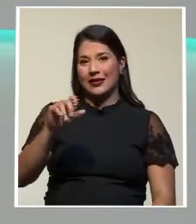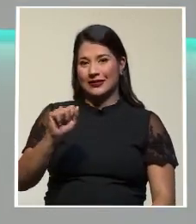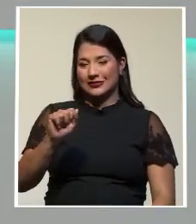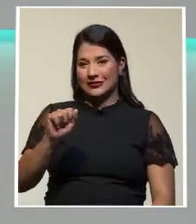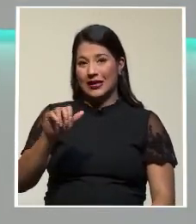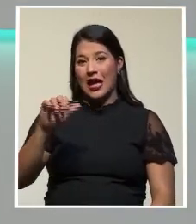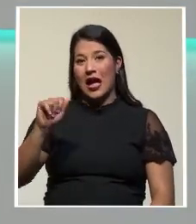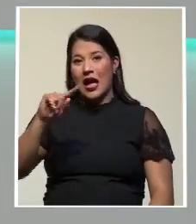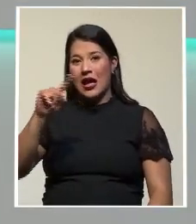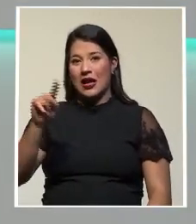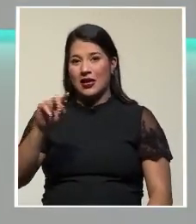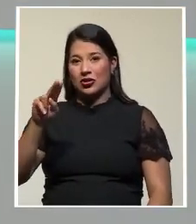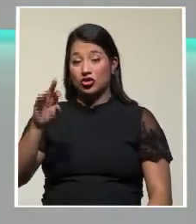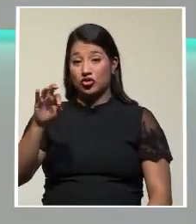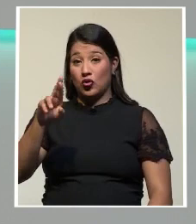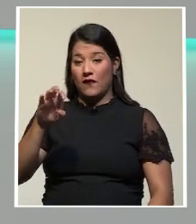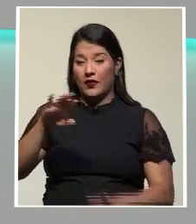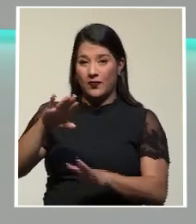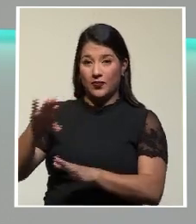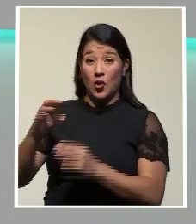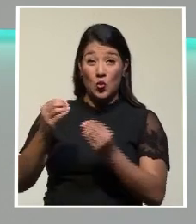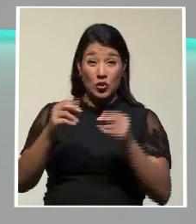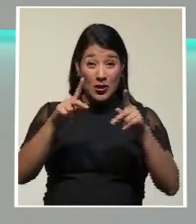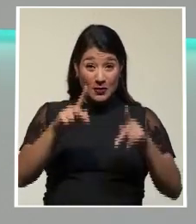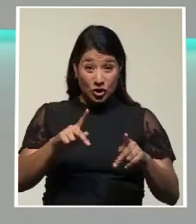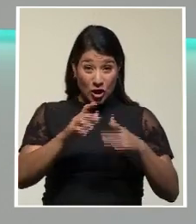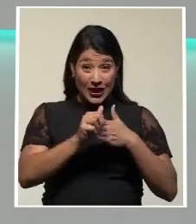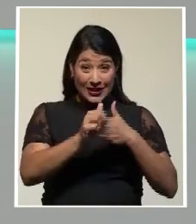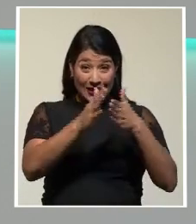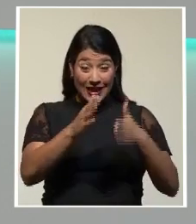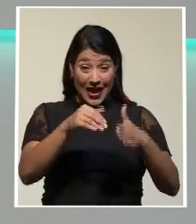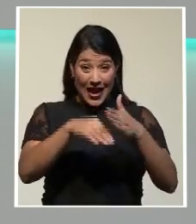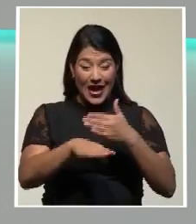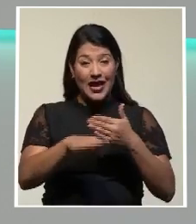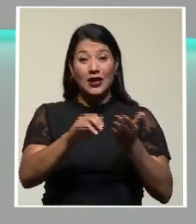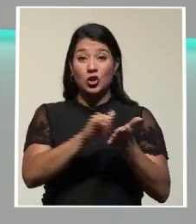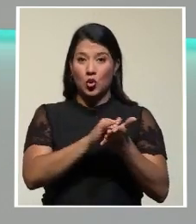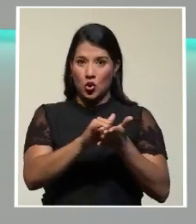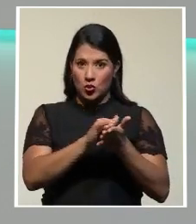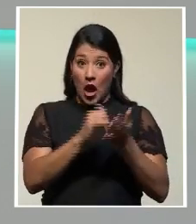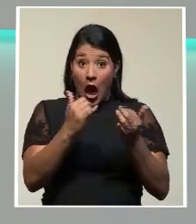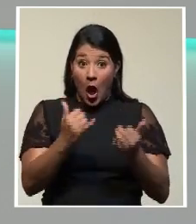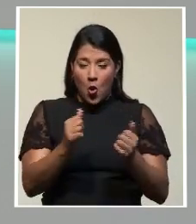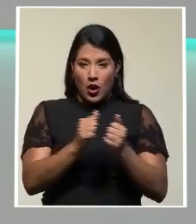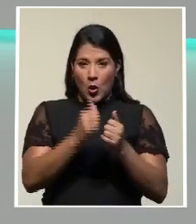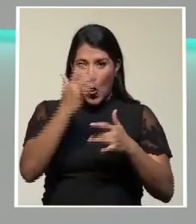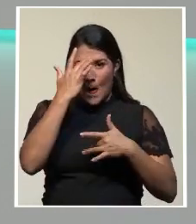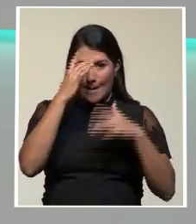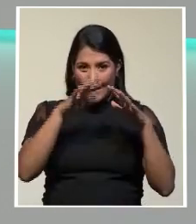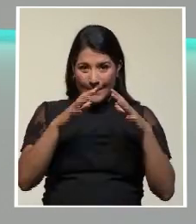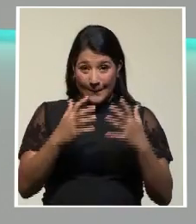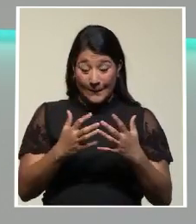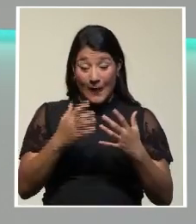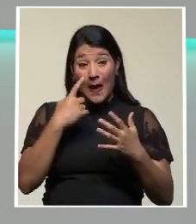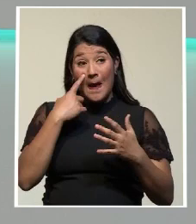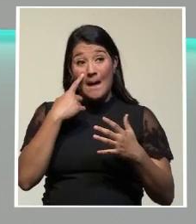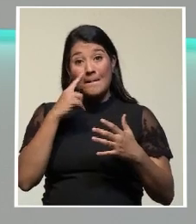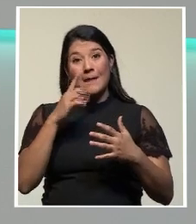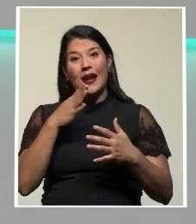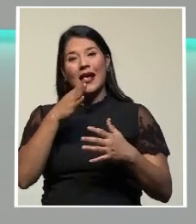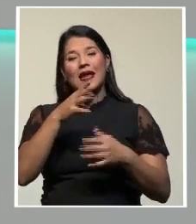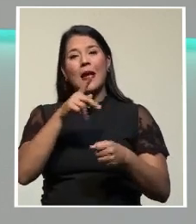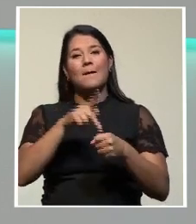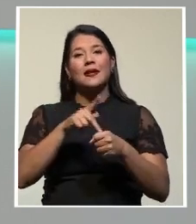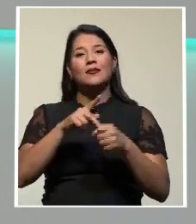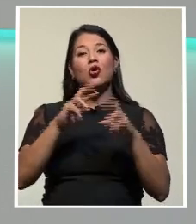Un centenar de dirigentes que están en Nueva York, pese a la pandemia de COVID-19, para participar en la Asamblea